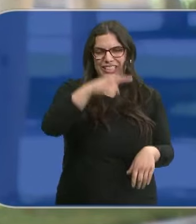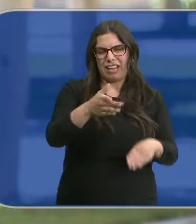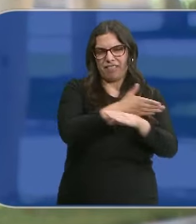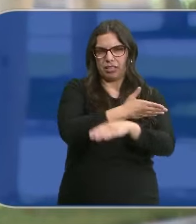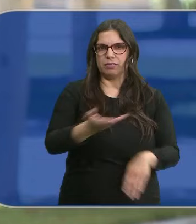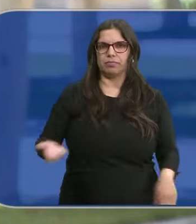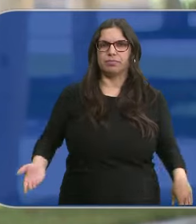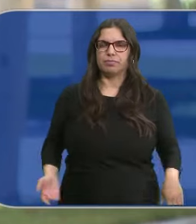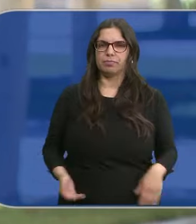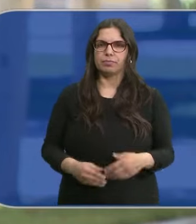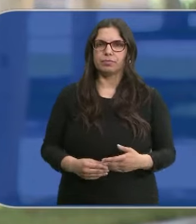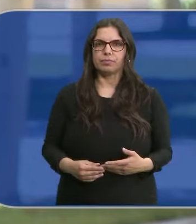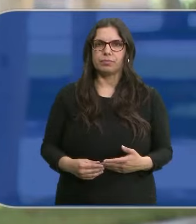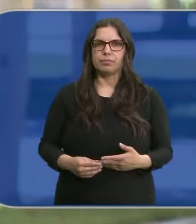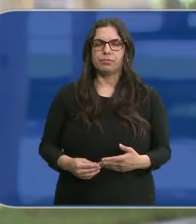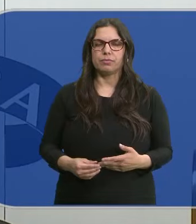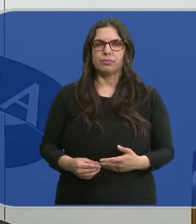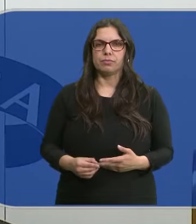sabía.